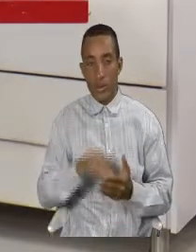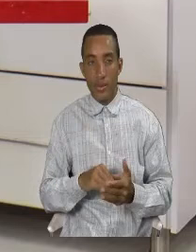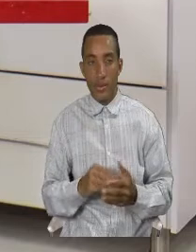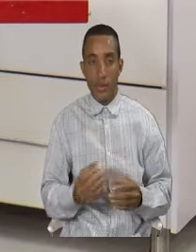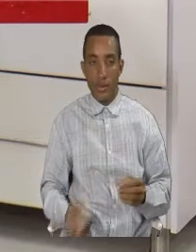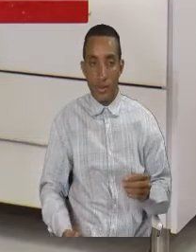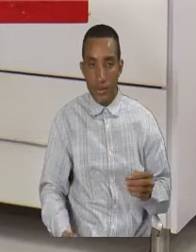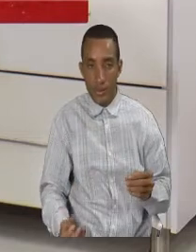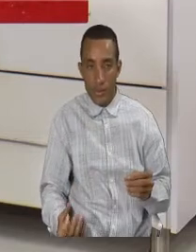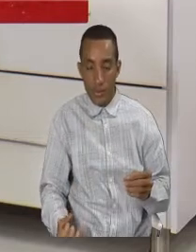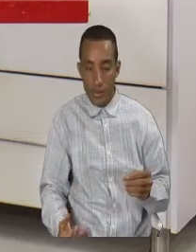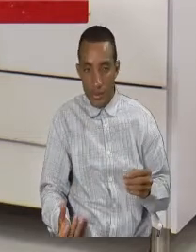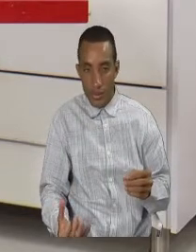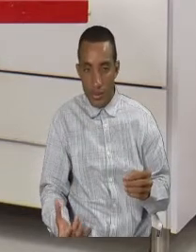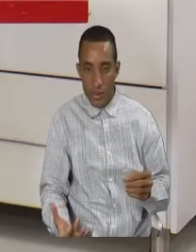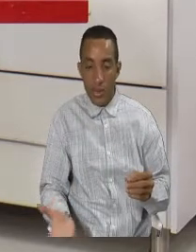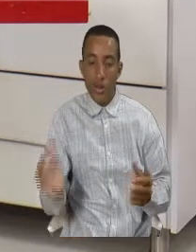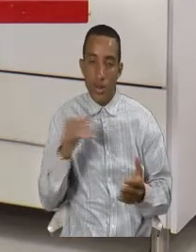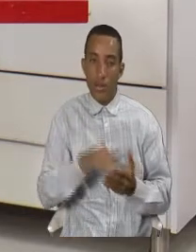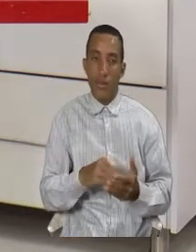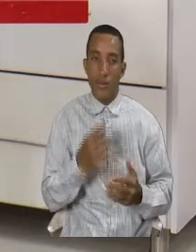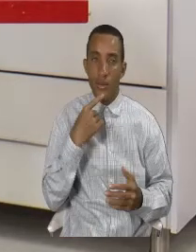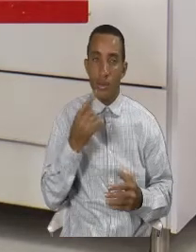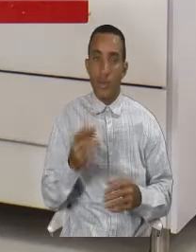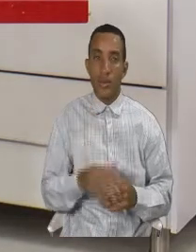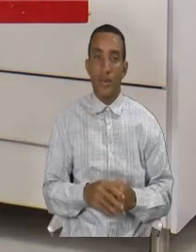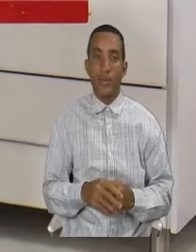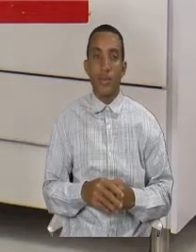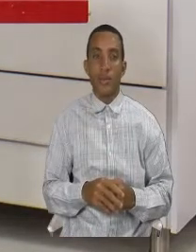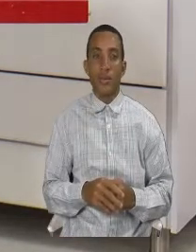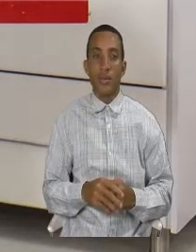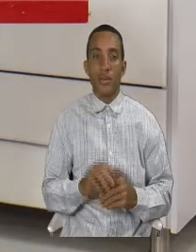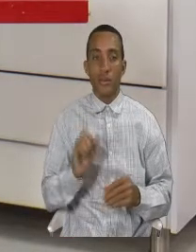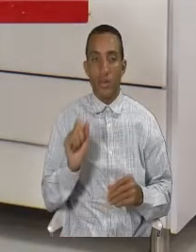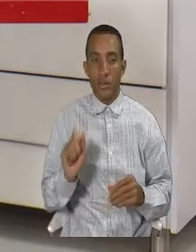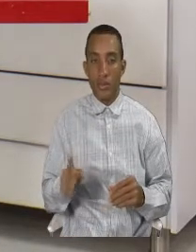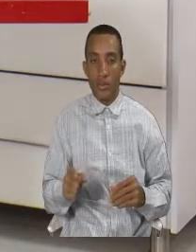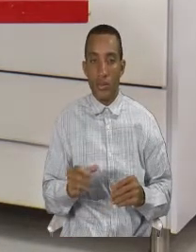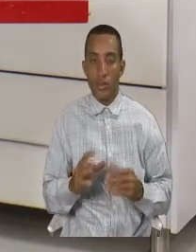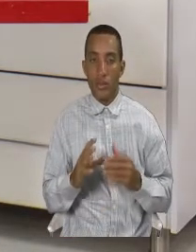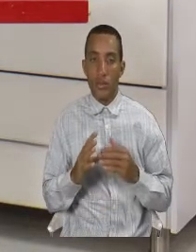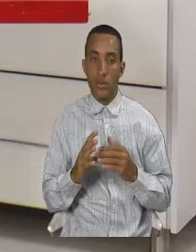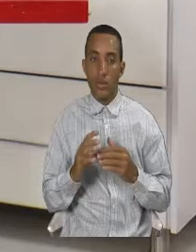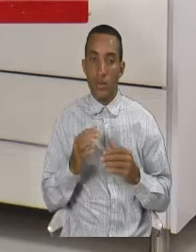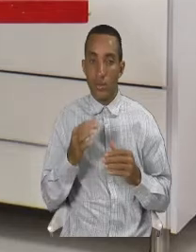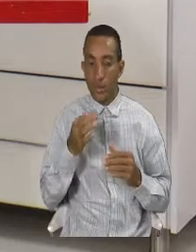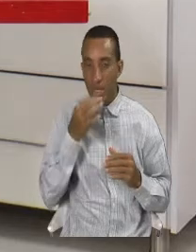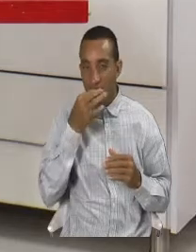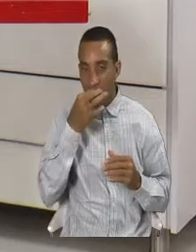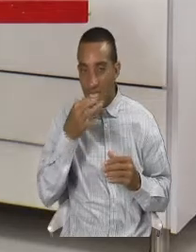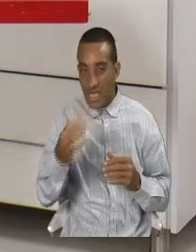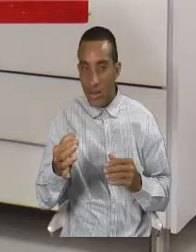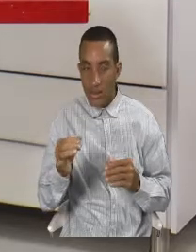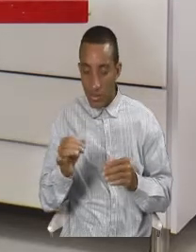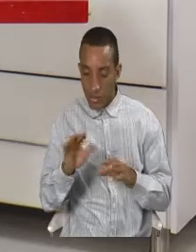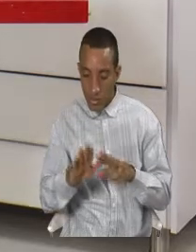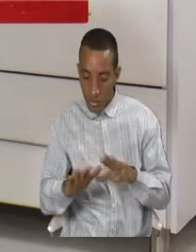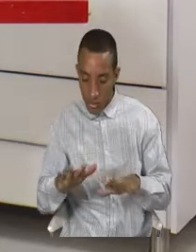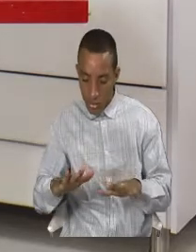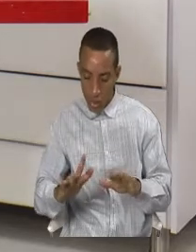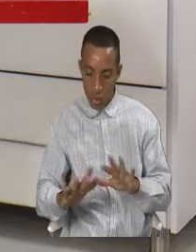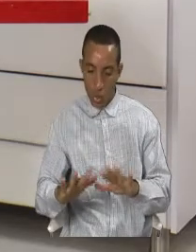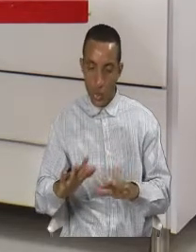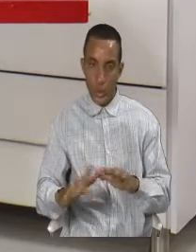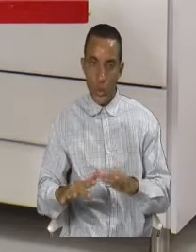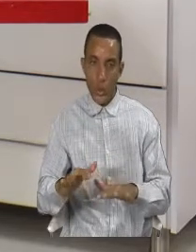para hacer lo que les dije, que es tratar de fundir el queso. Mira, acá vamos a hacer el relleno del